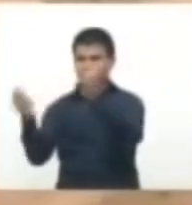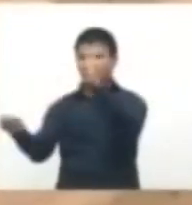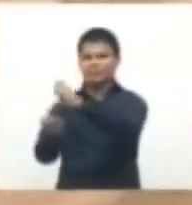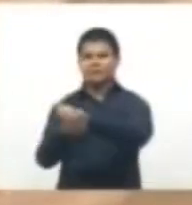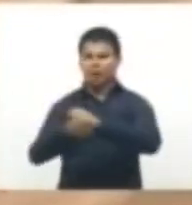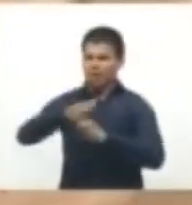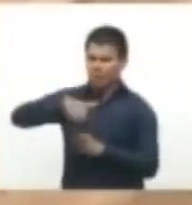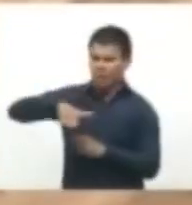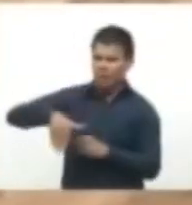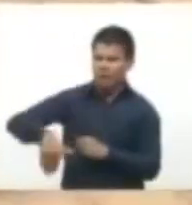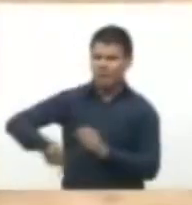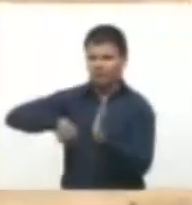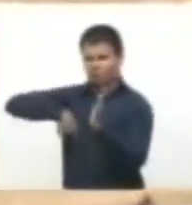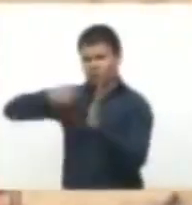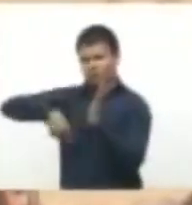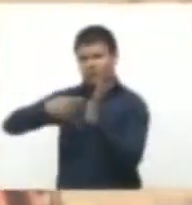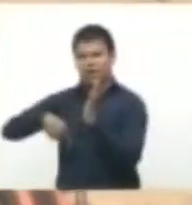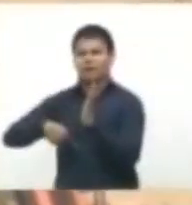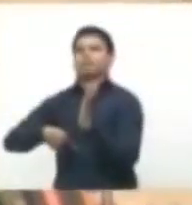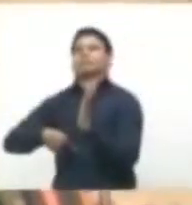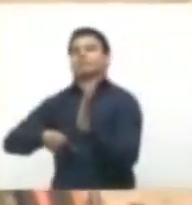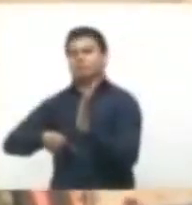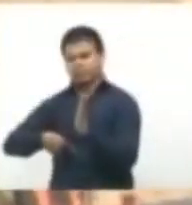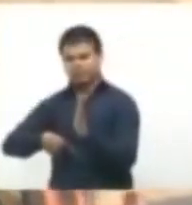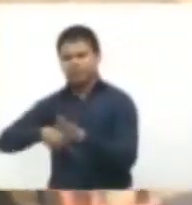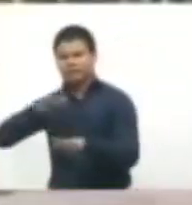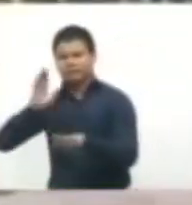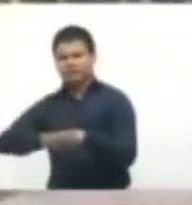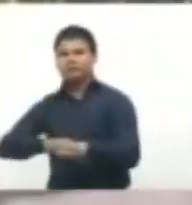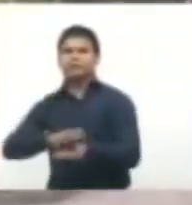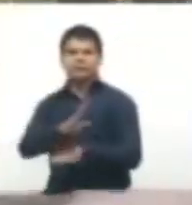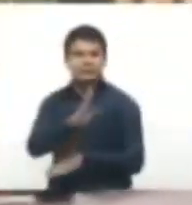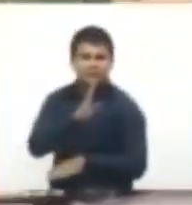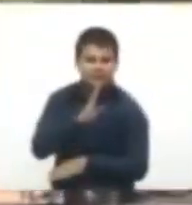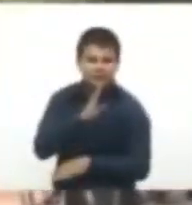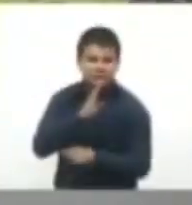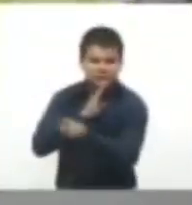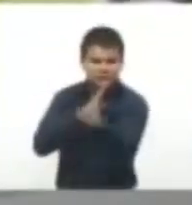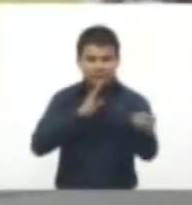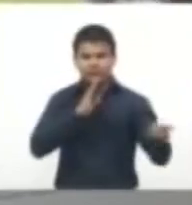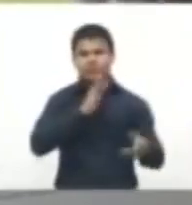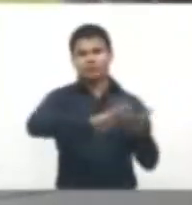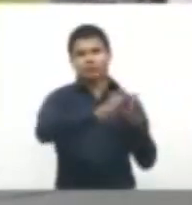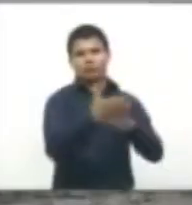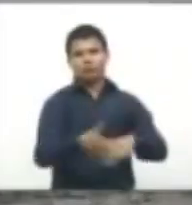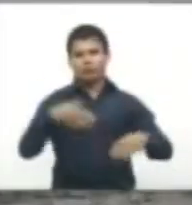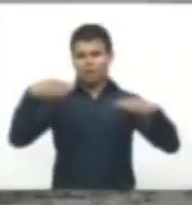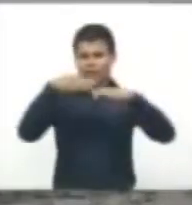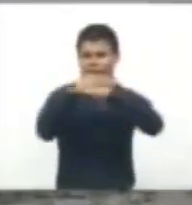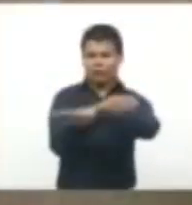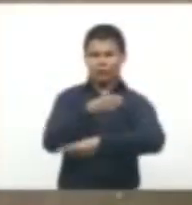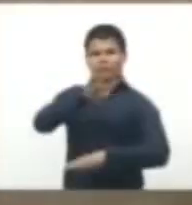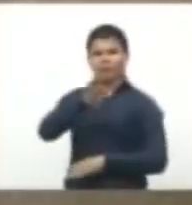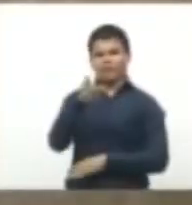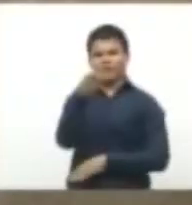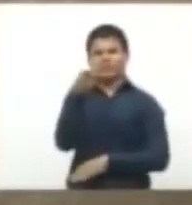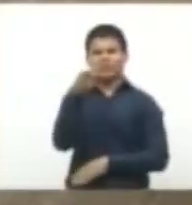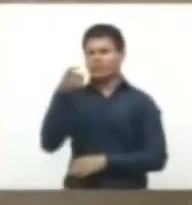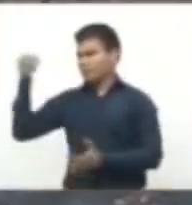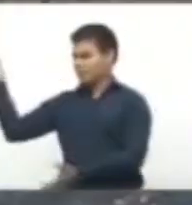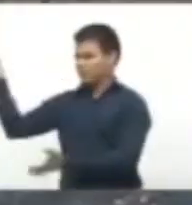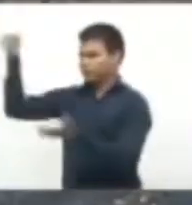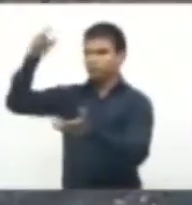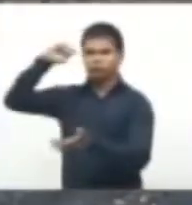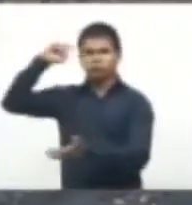retrasos entre los contratistas están perjudicando los proyectos de construcción de las vías 4G, los cuales tienen una inversión total de